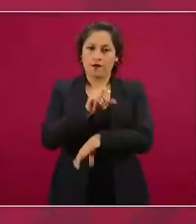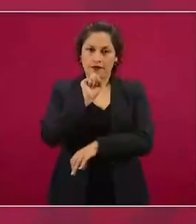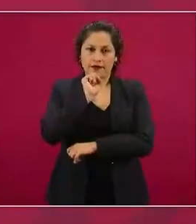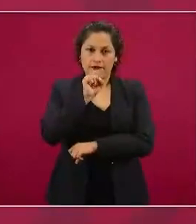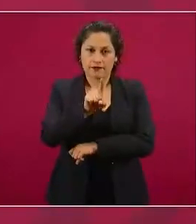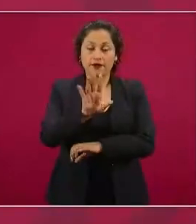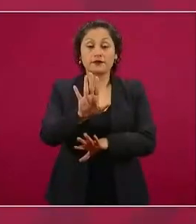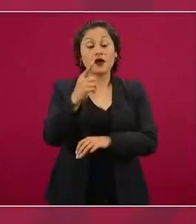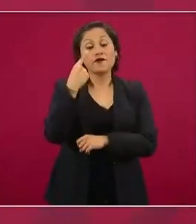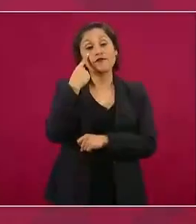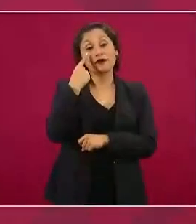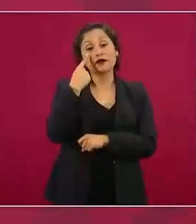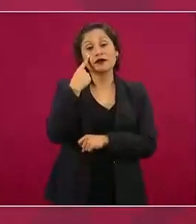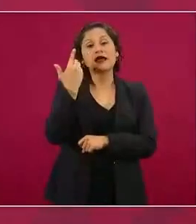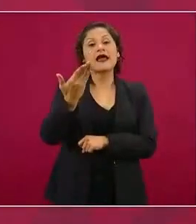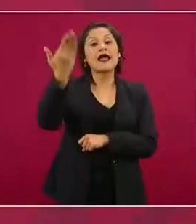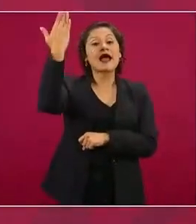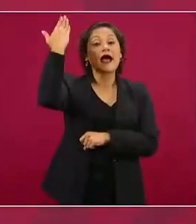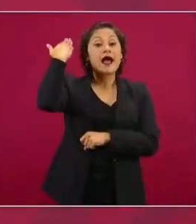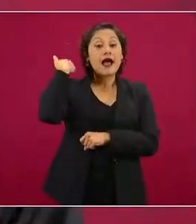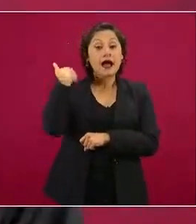presidentes decidían